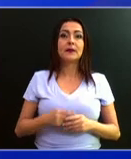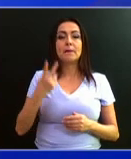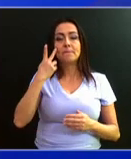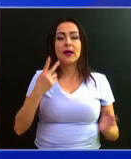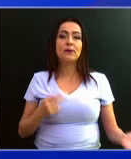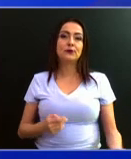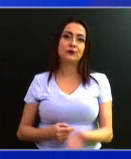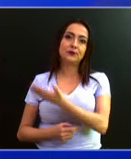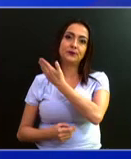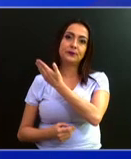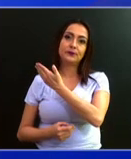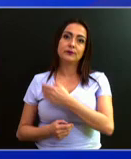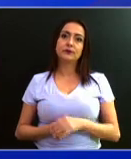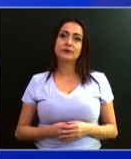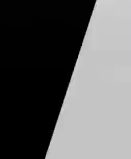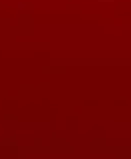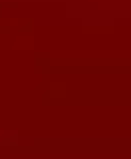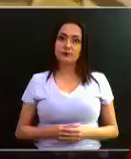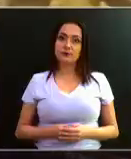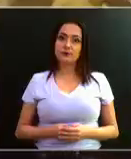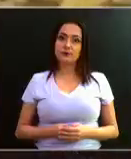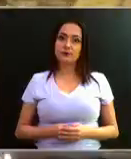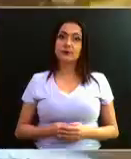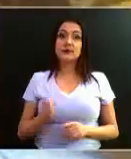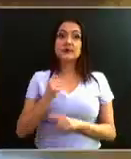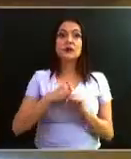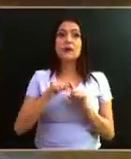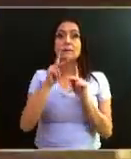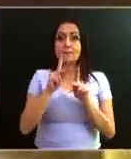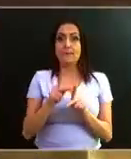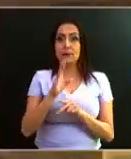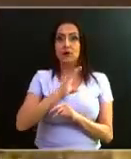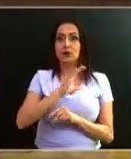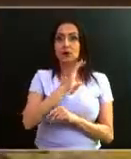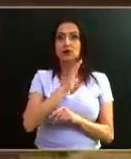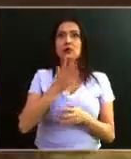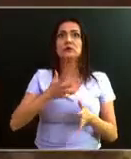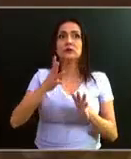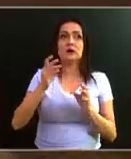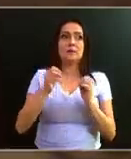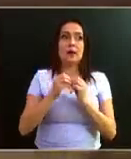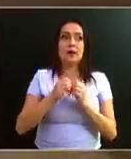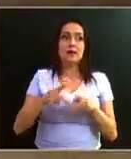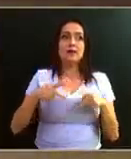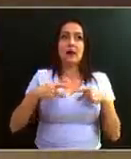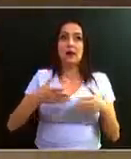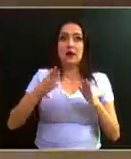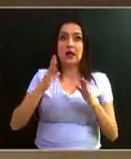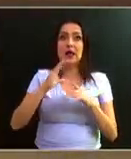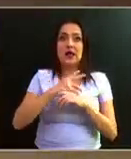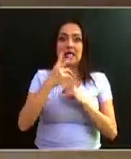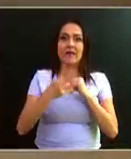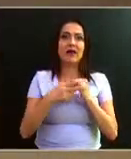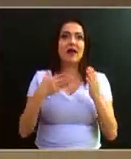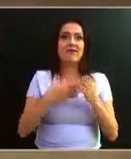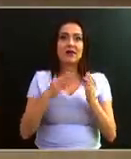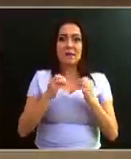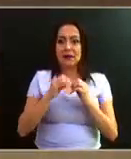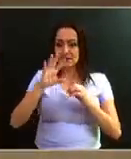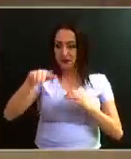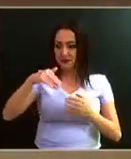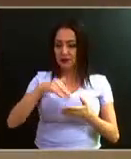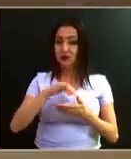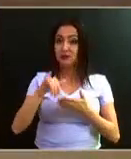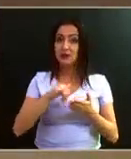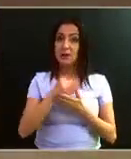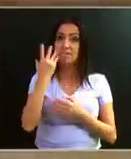ustedes en la siguiente información. La situación de personas en condición de indigencia va en aumento, situación que cada vez afecta más la capital nacional.